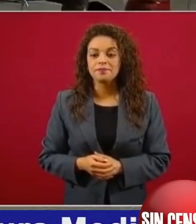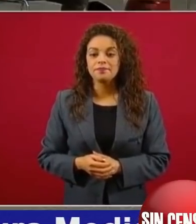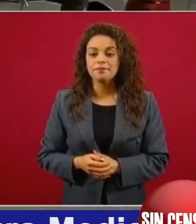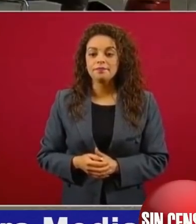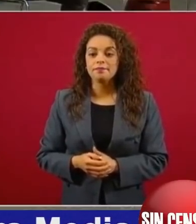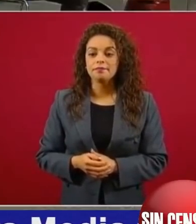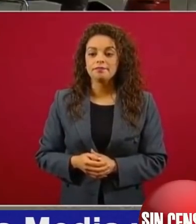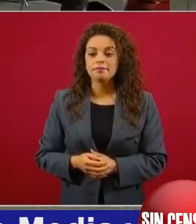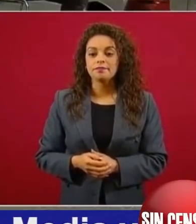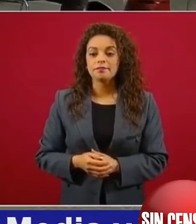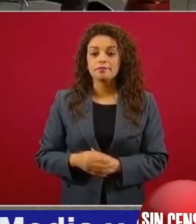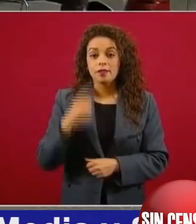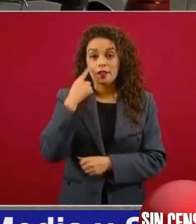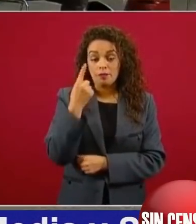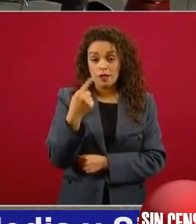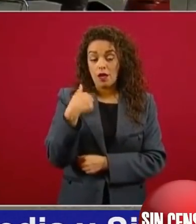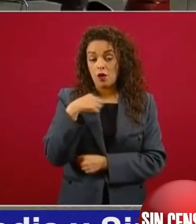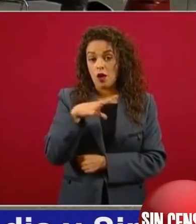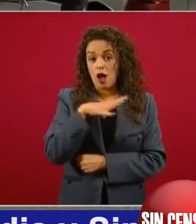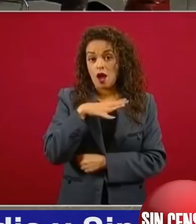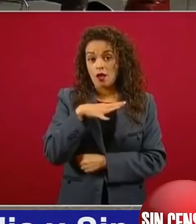este oficio de autorización